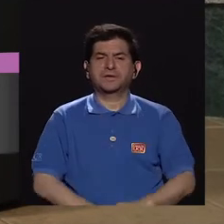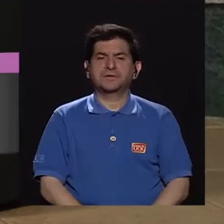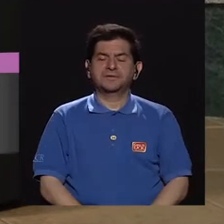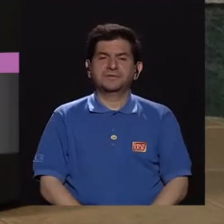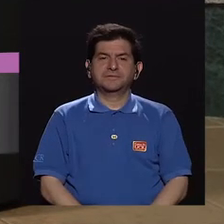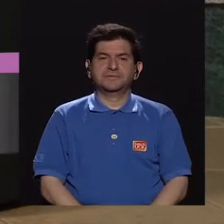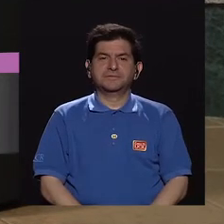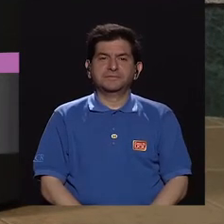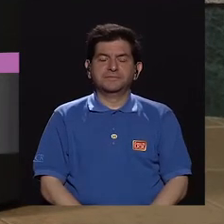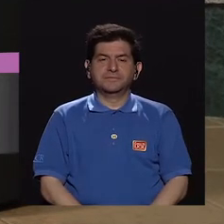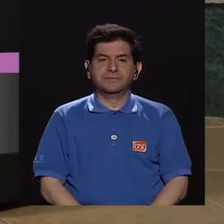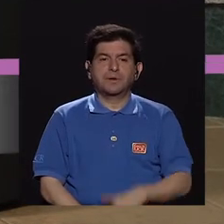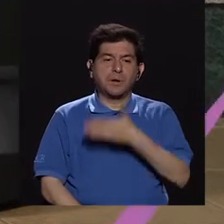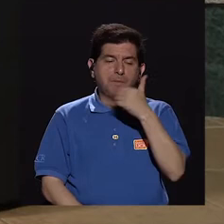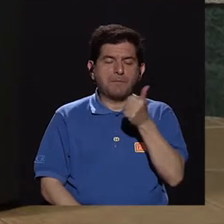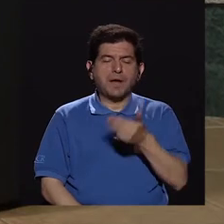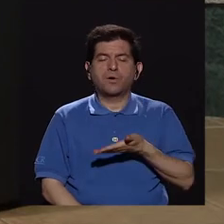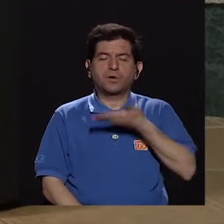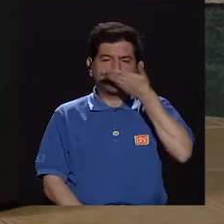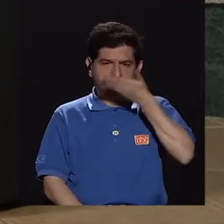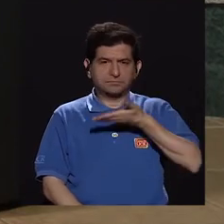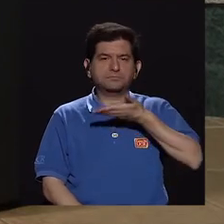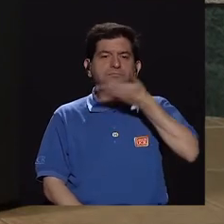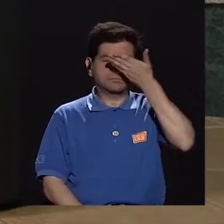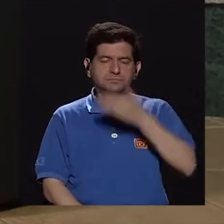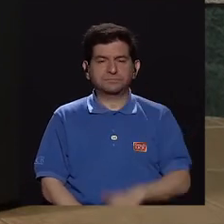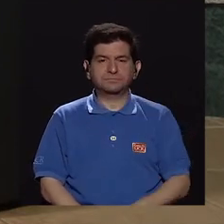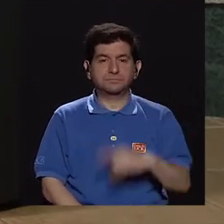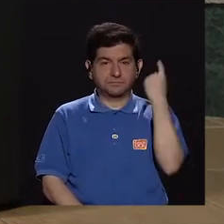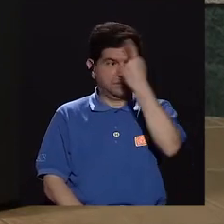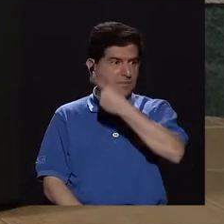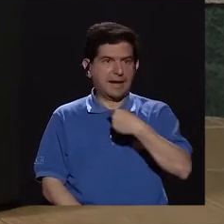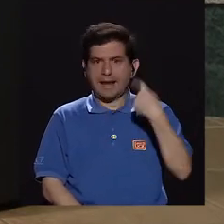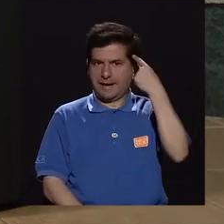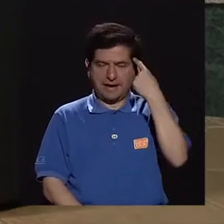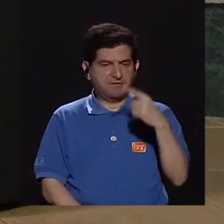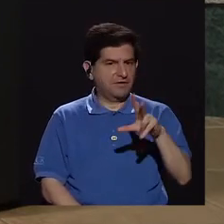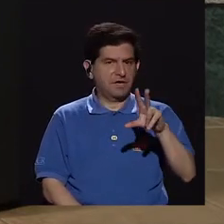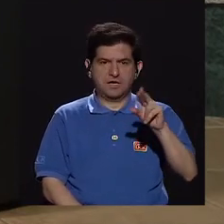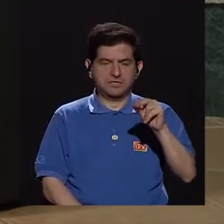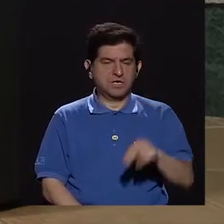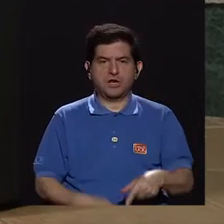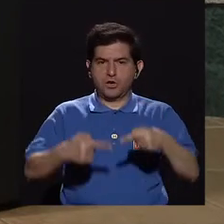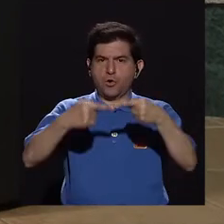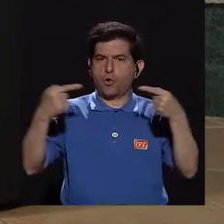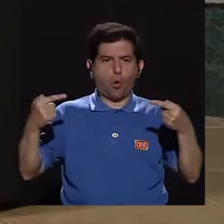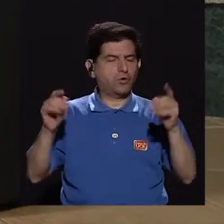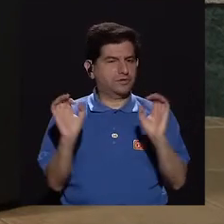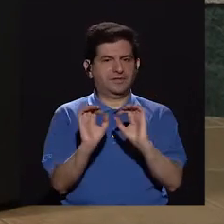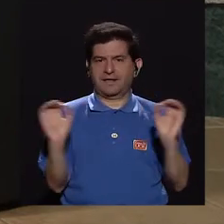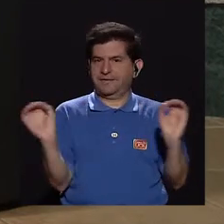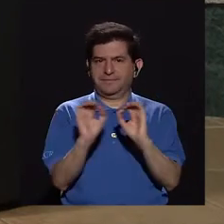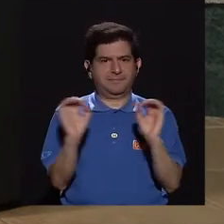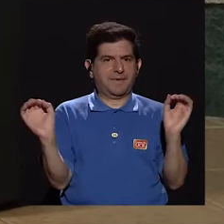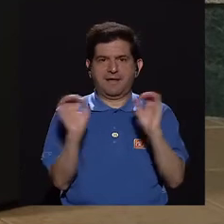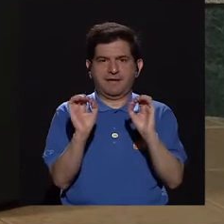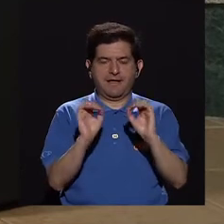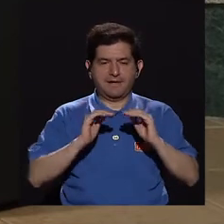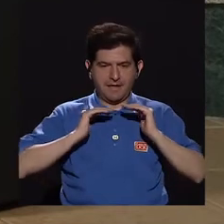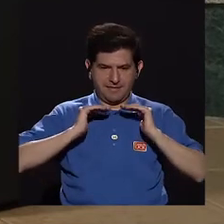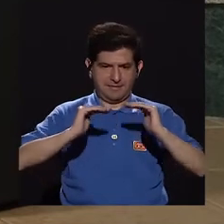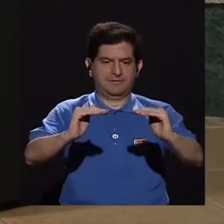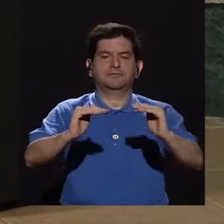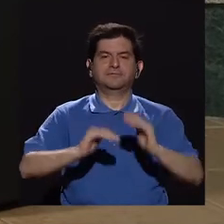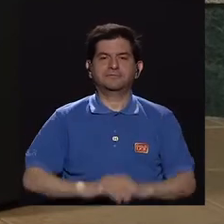más. Hay mejor ventilación, ¿verdad? La cabeza no está en contra de